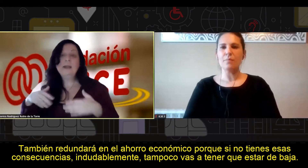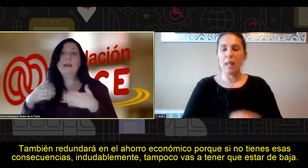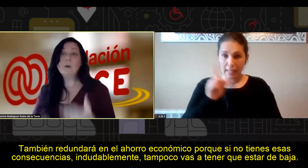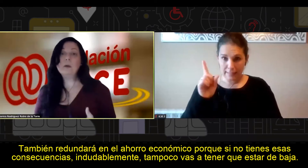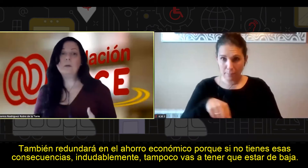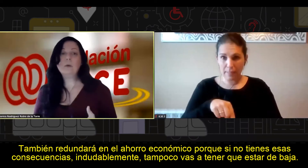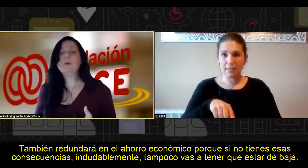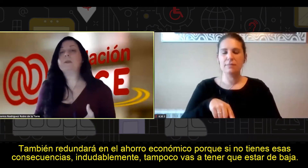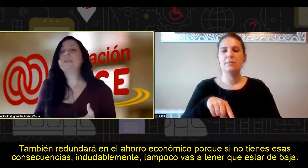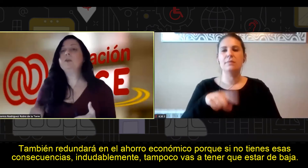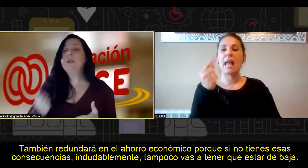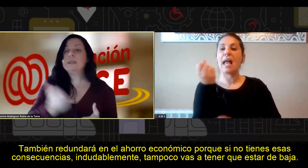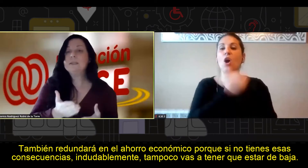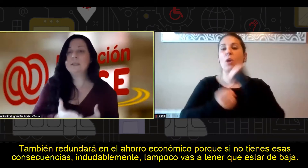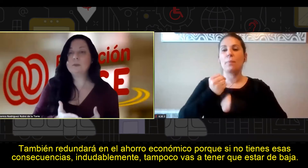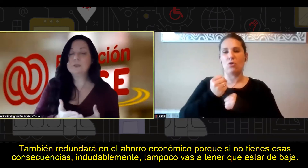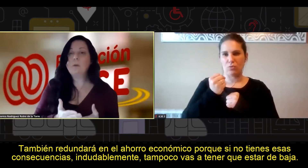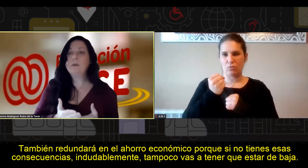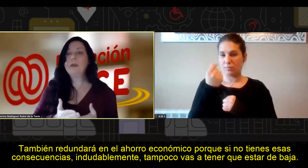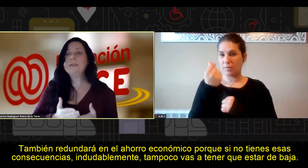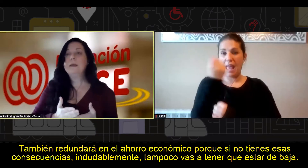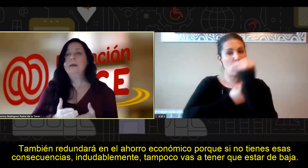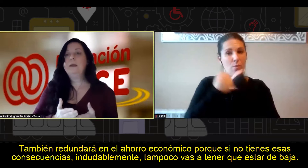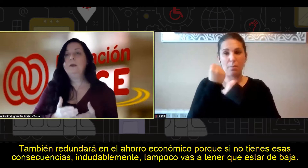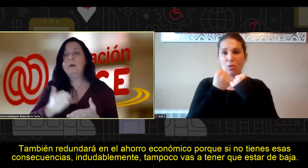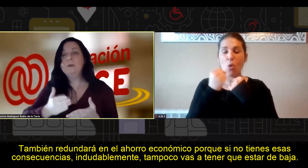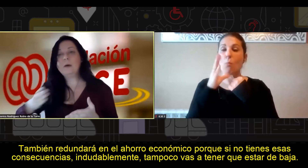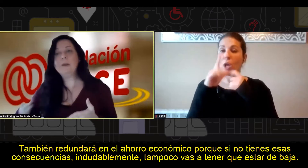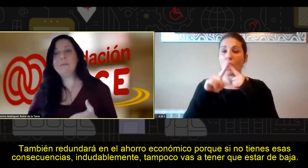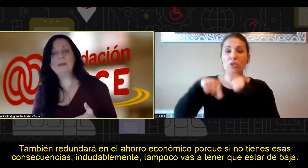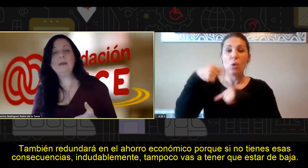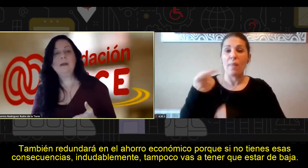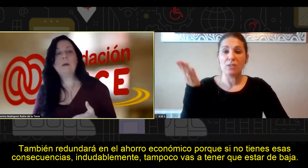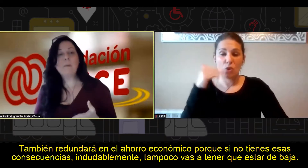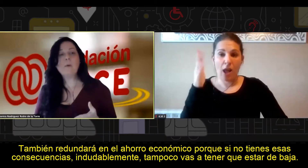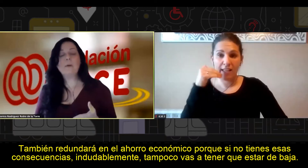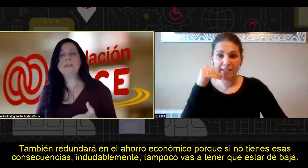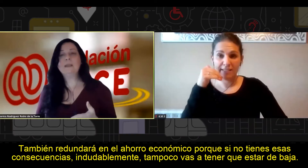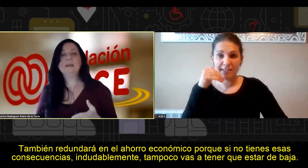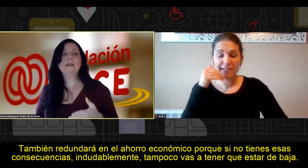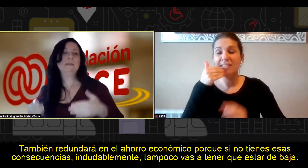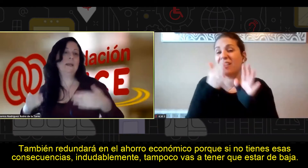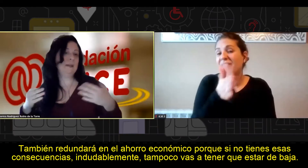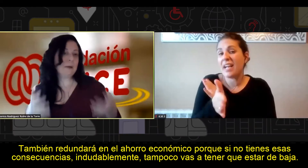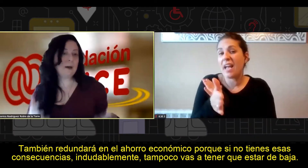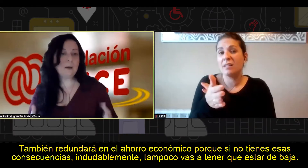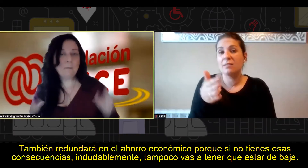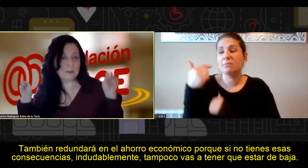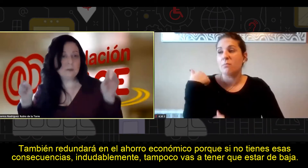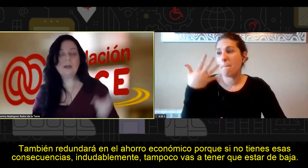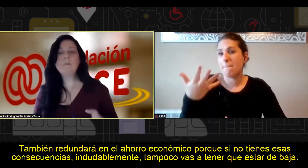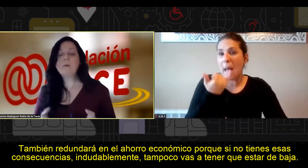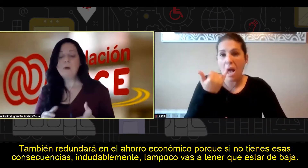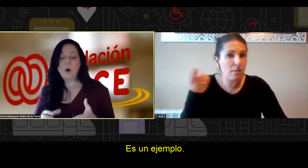en el ahorro económico, porque si no tienes esas consecuencias, indudablemente tampoco vas a tener que estar de baja, es